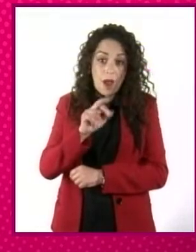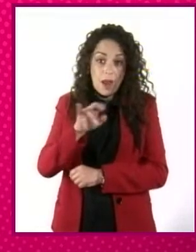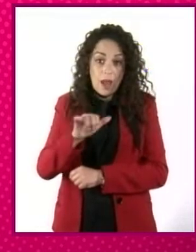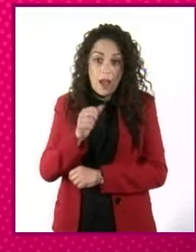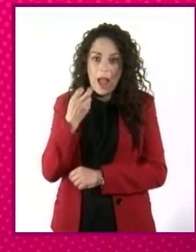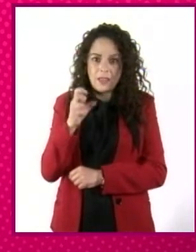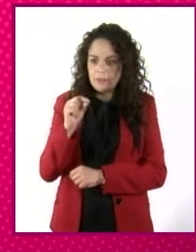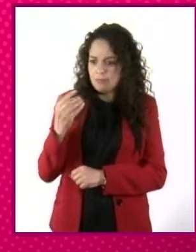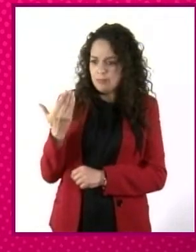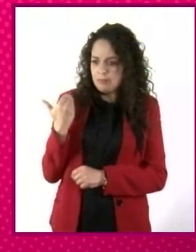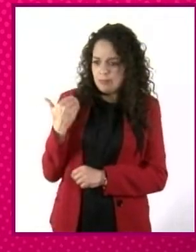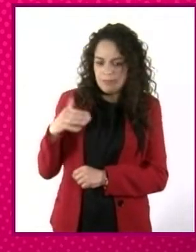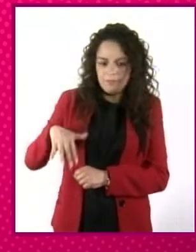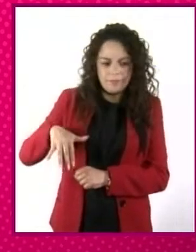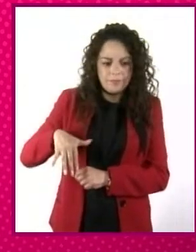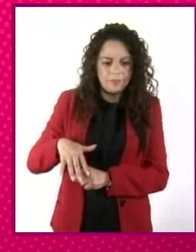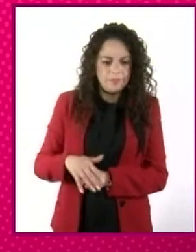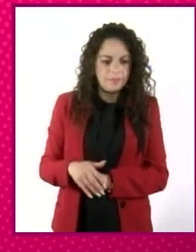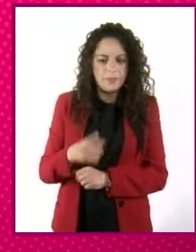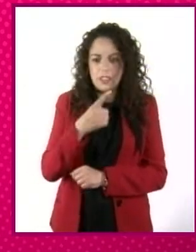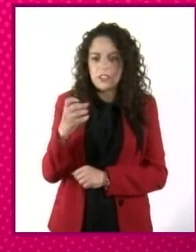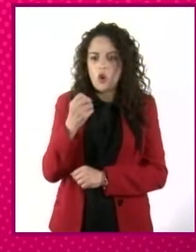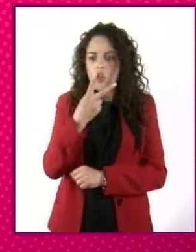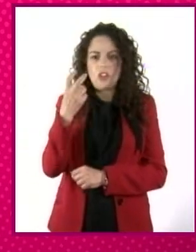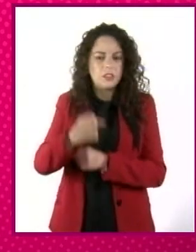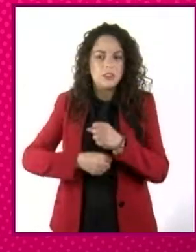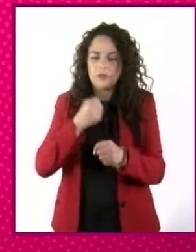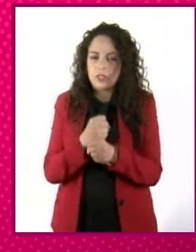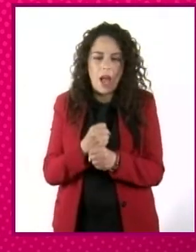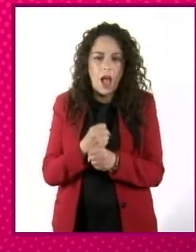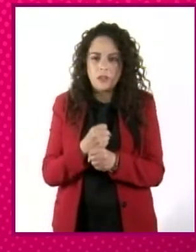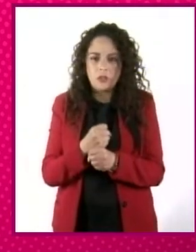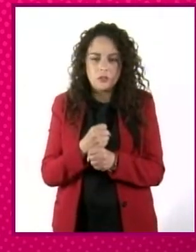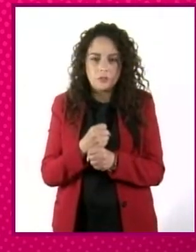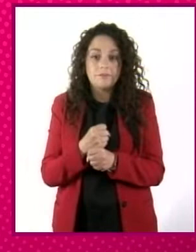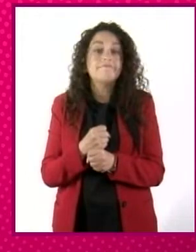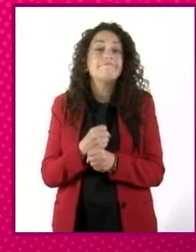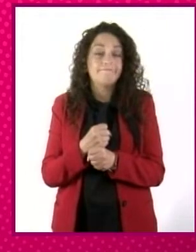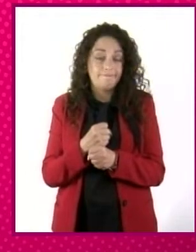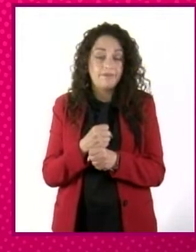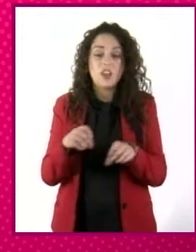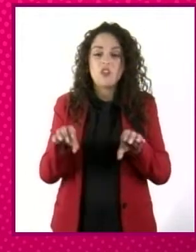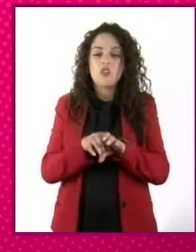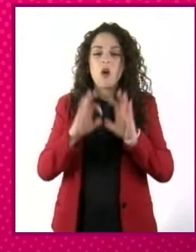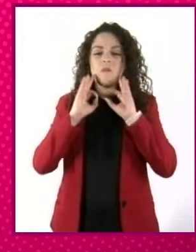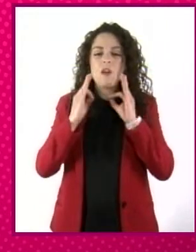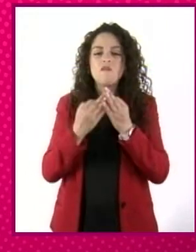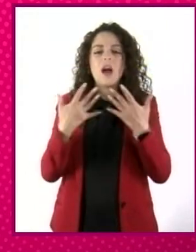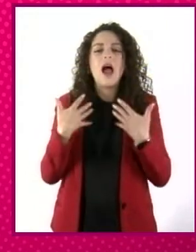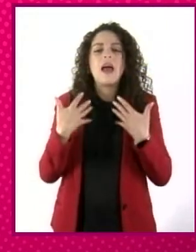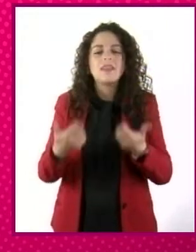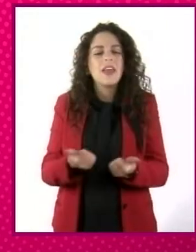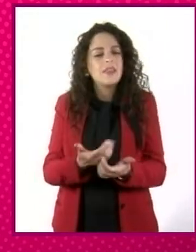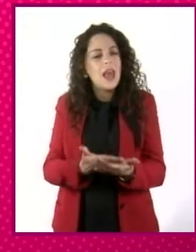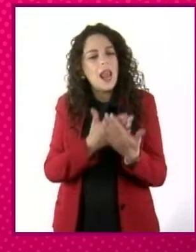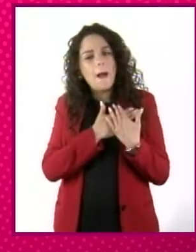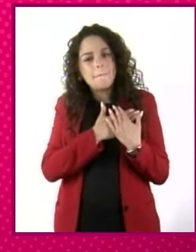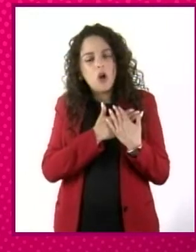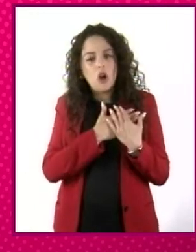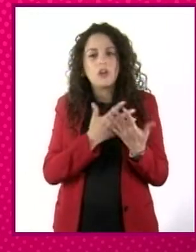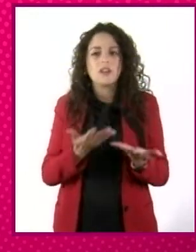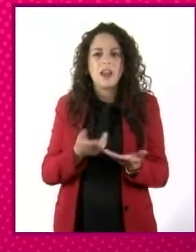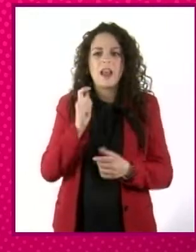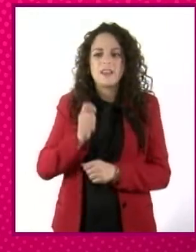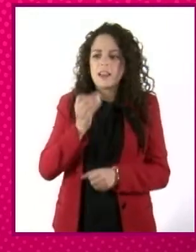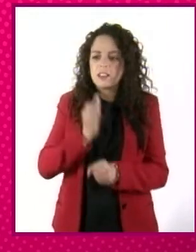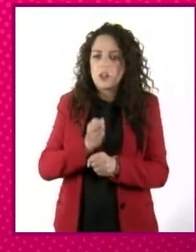reciente, eso tiene en Occidente recién 200 años, ¿ya? Esa forma de entender el amor es lo que se le llama hoy día este